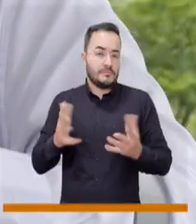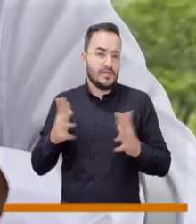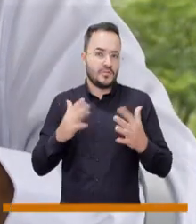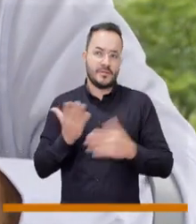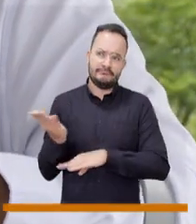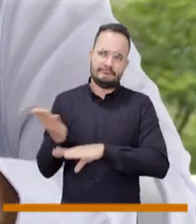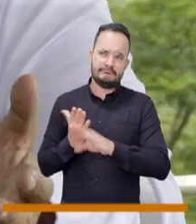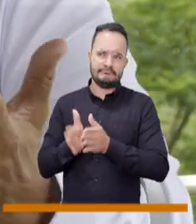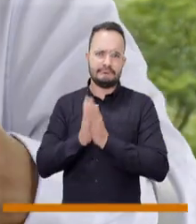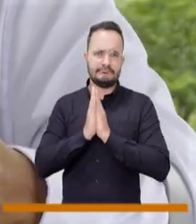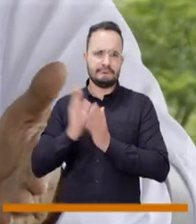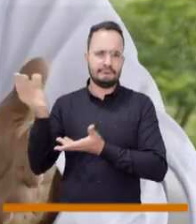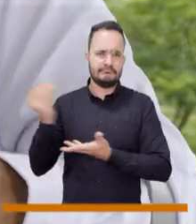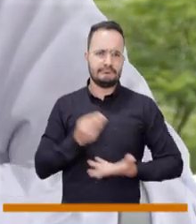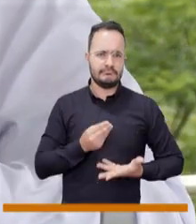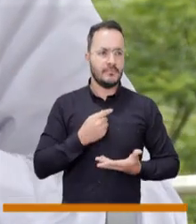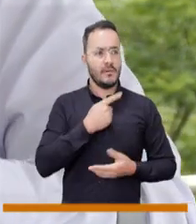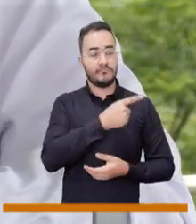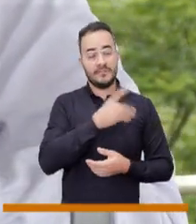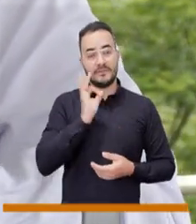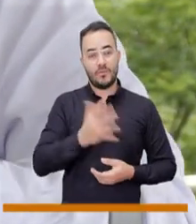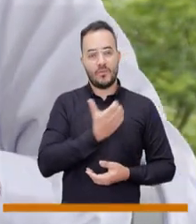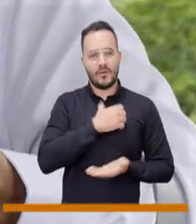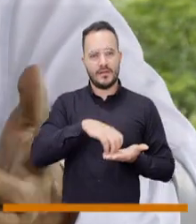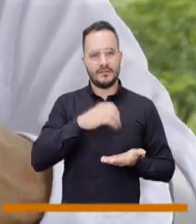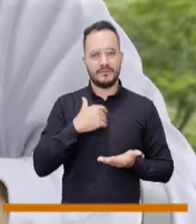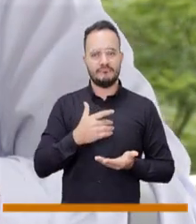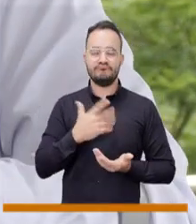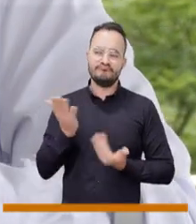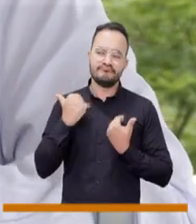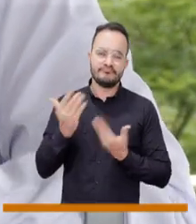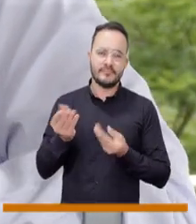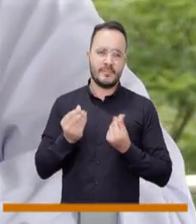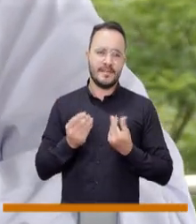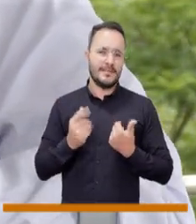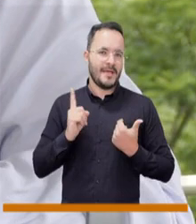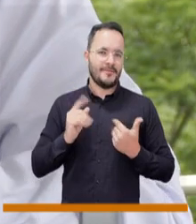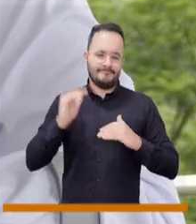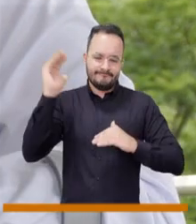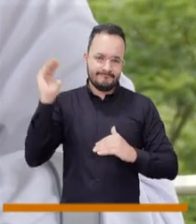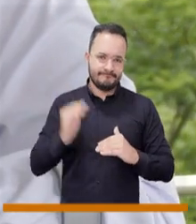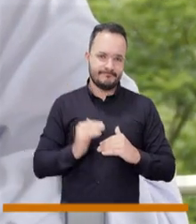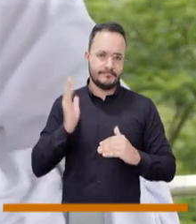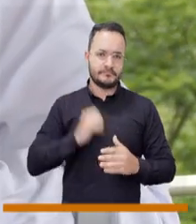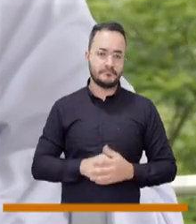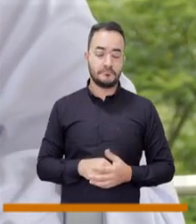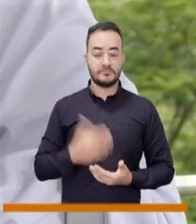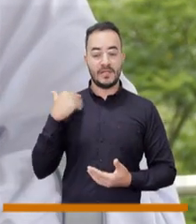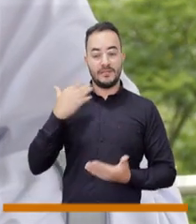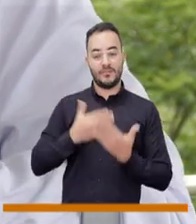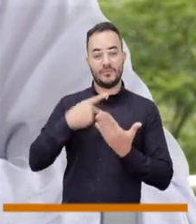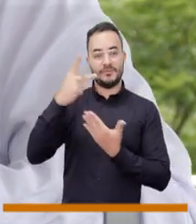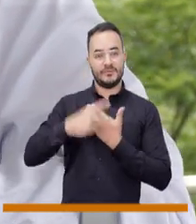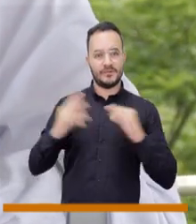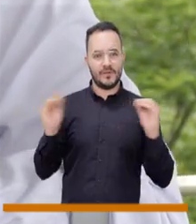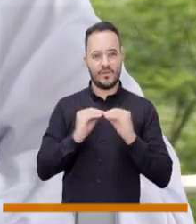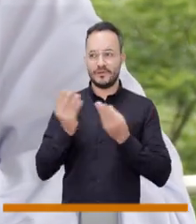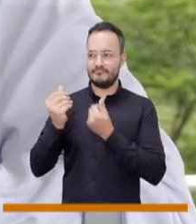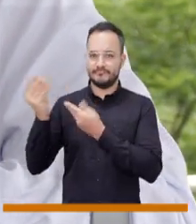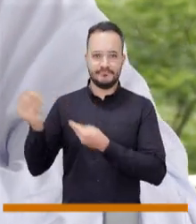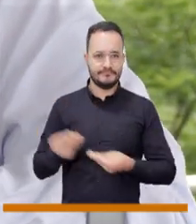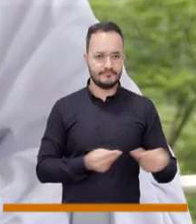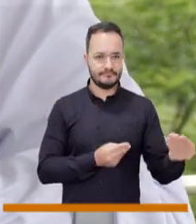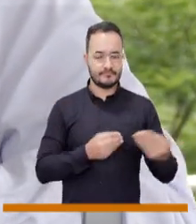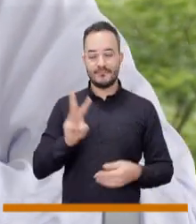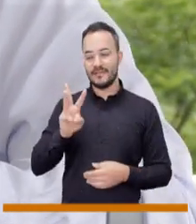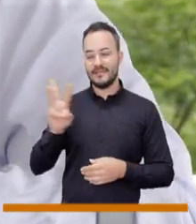2.225 mil millones de más que nos estaría diciendo la administración en qué los iba a invertir. Pues al no aprobarse este proyecto de acuerdo